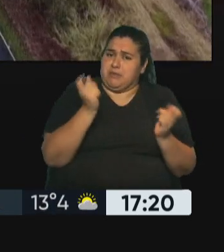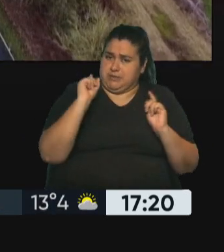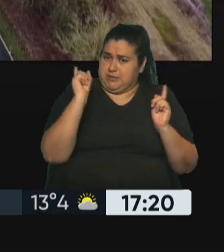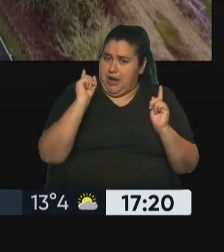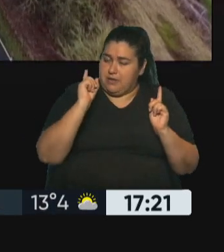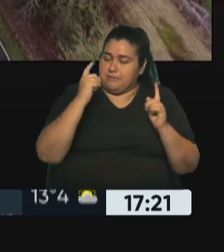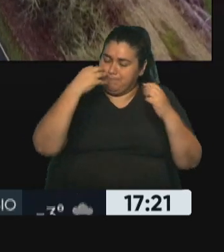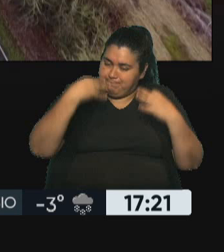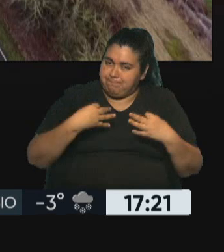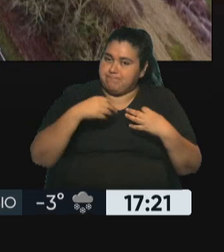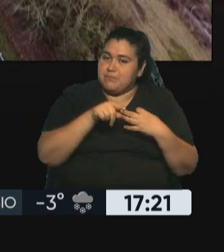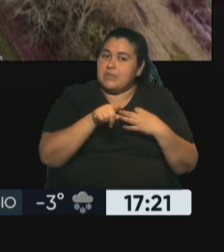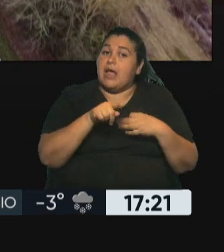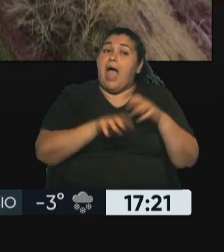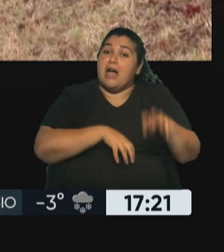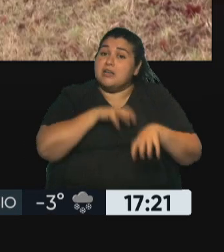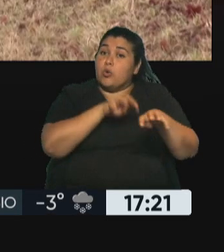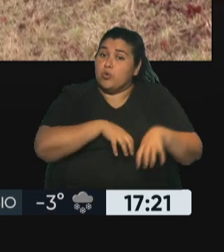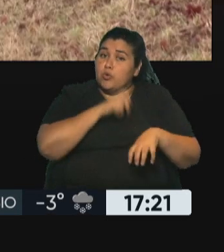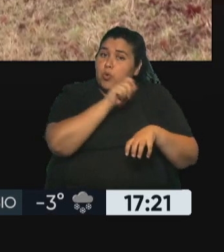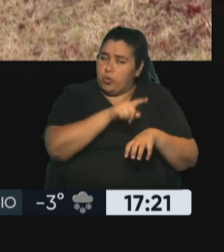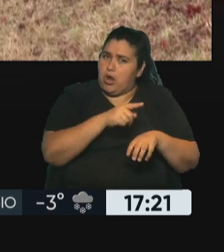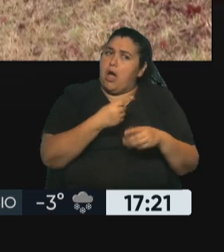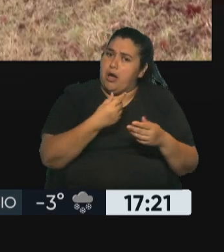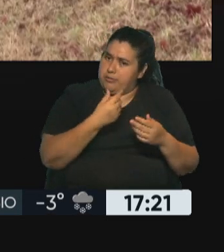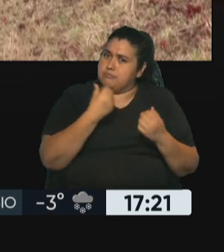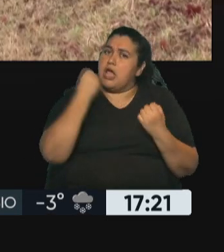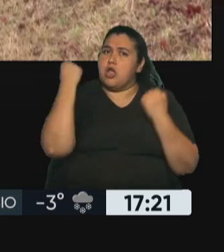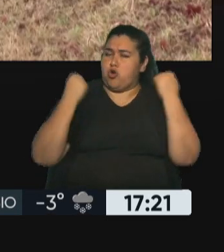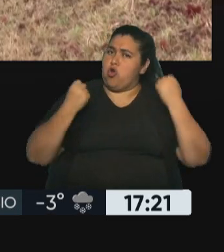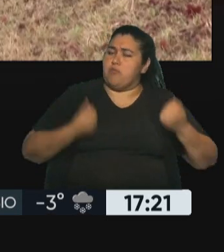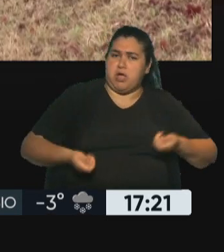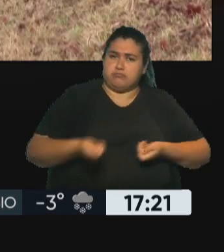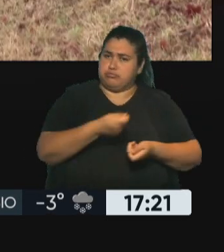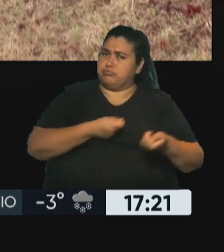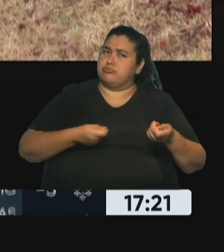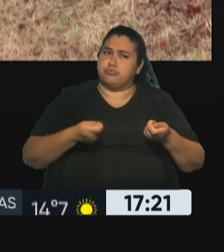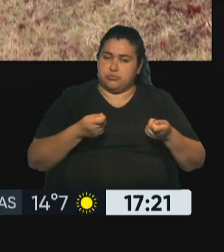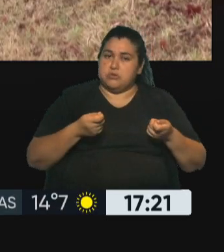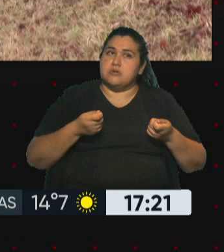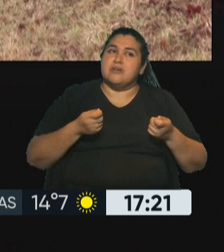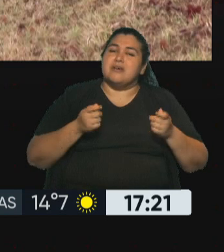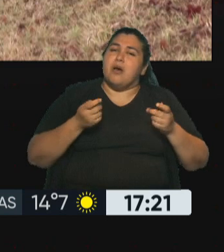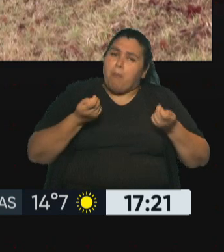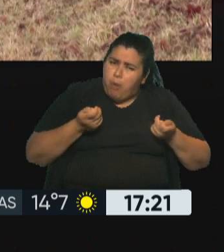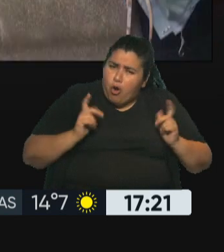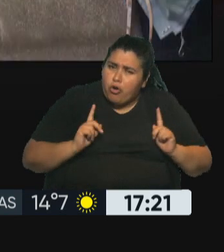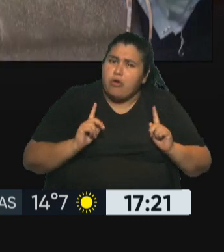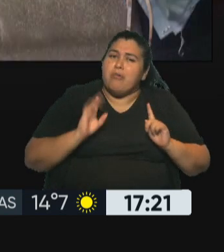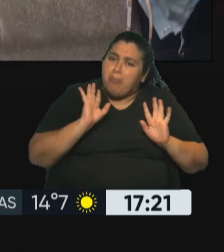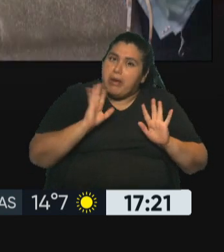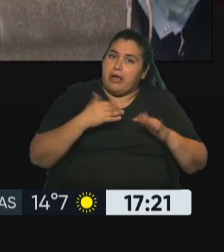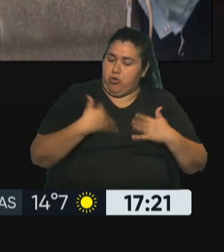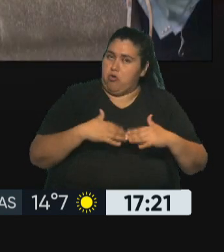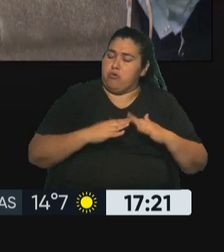Francia. Recordemos que la agricultura en Francia tiene un peso económico relativamente bajo, pero un peso simbólico muy fuerte y muy